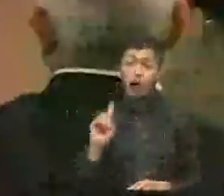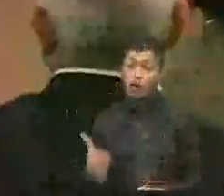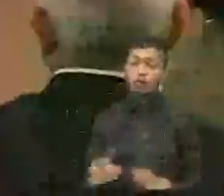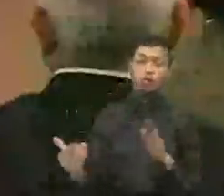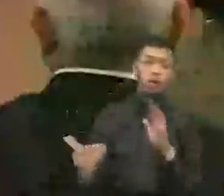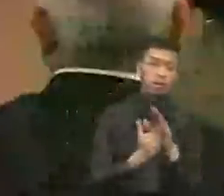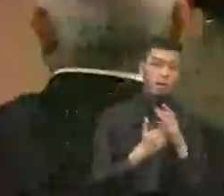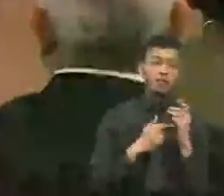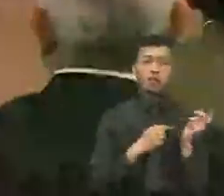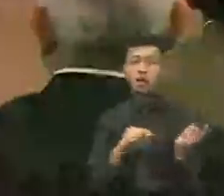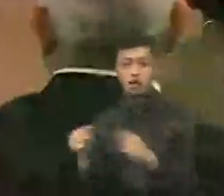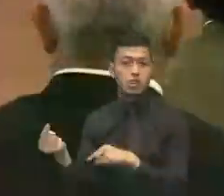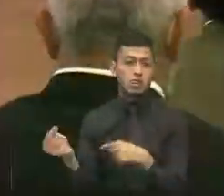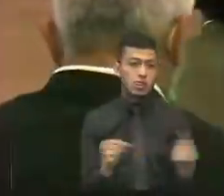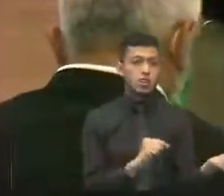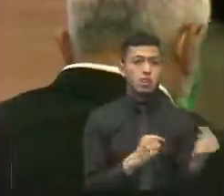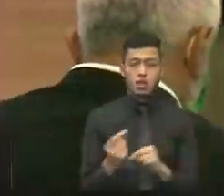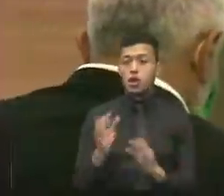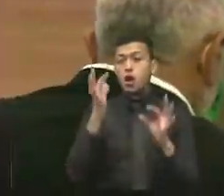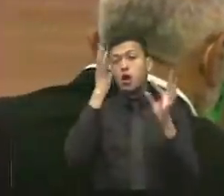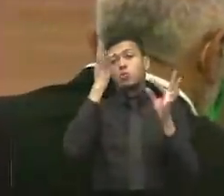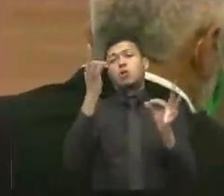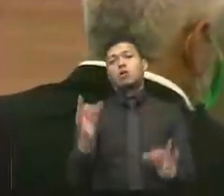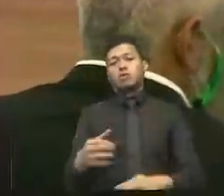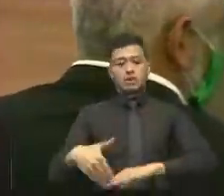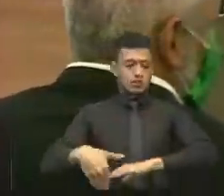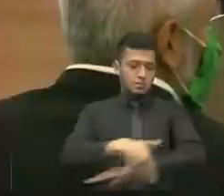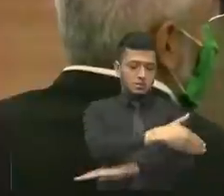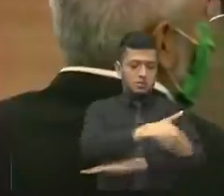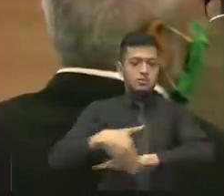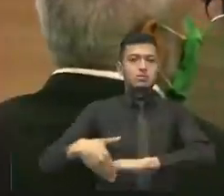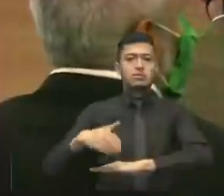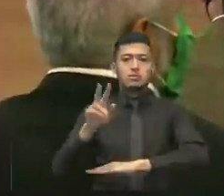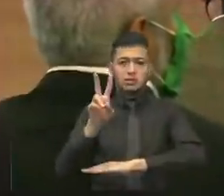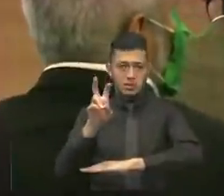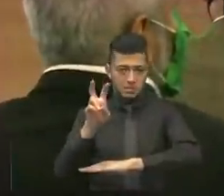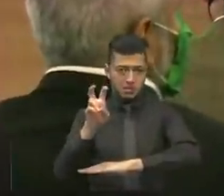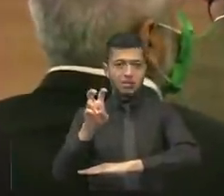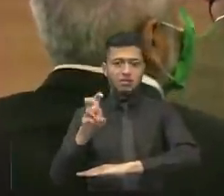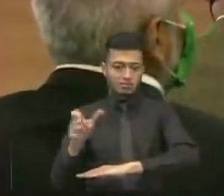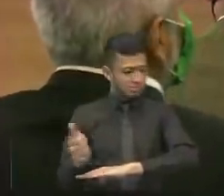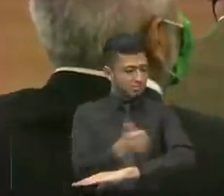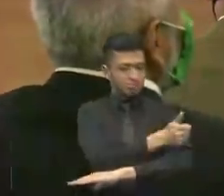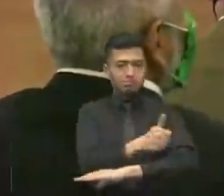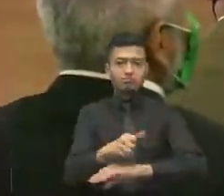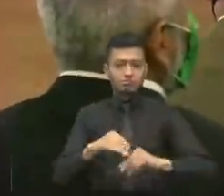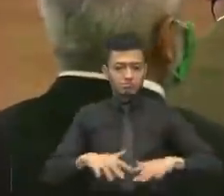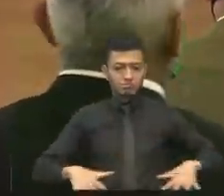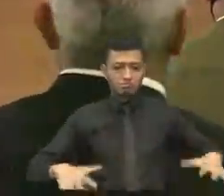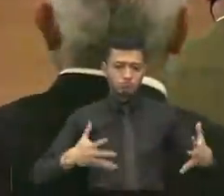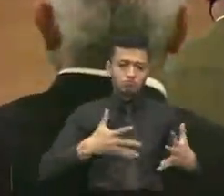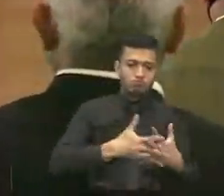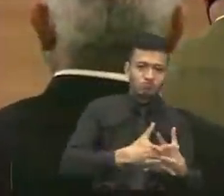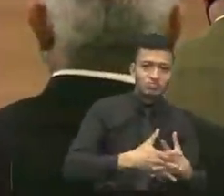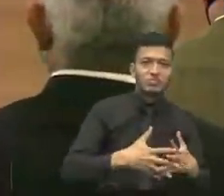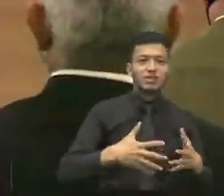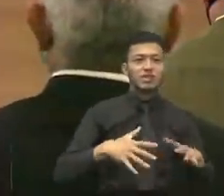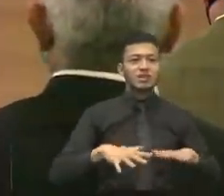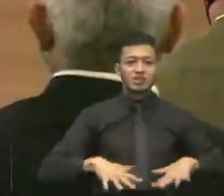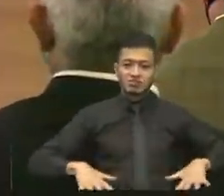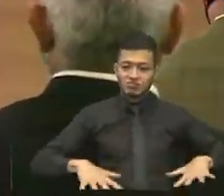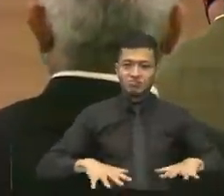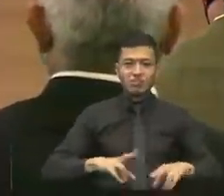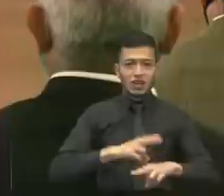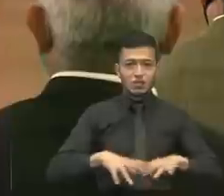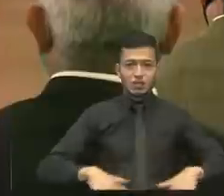demanda, un corredor verde en la séptima, con sentido lugar, con integración ambiental y con movilidad